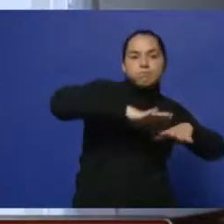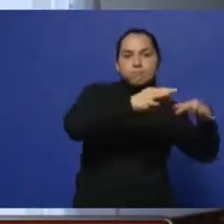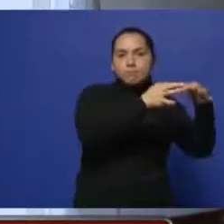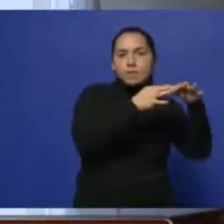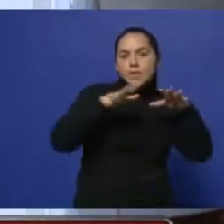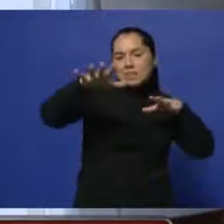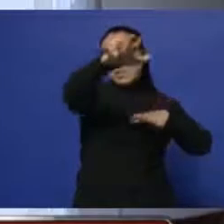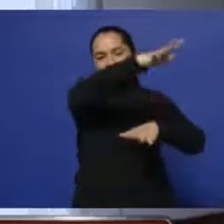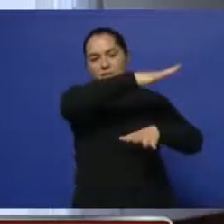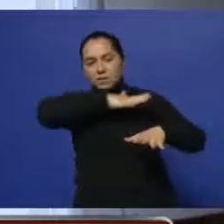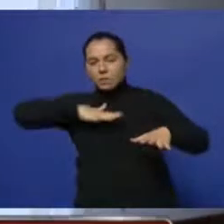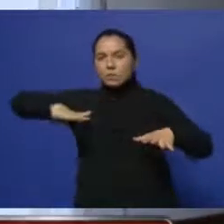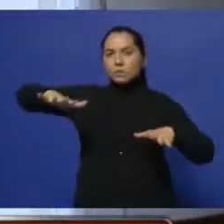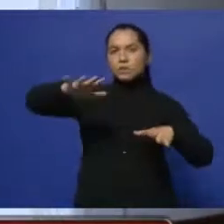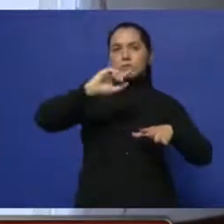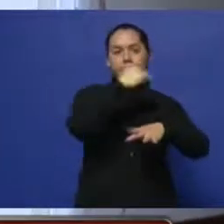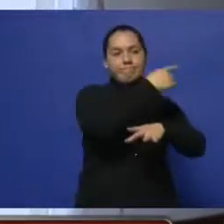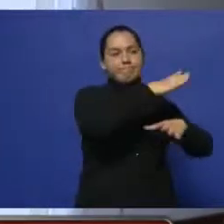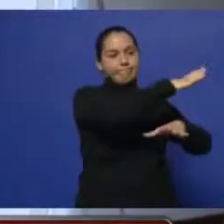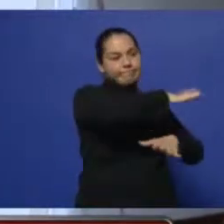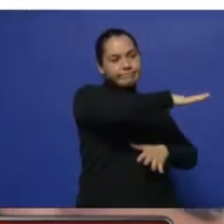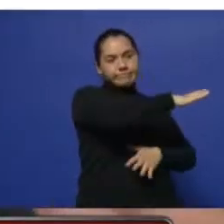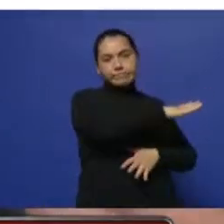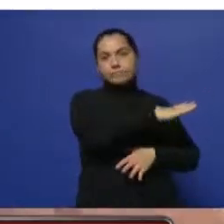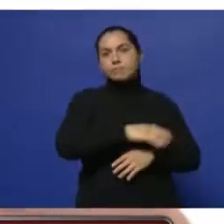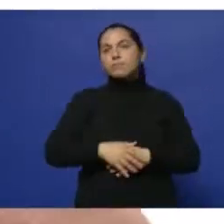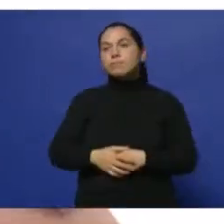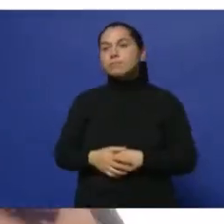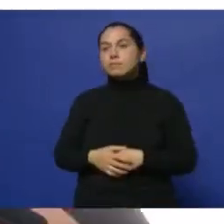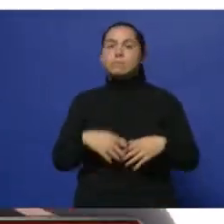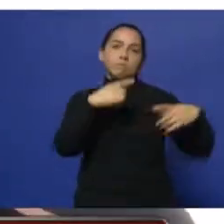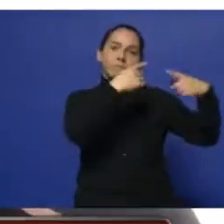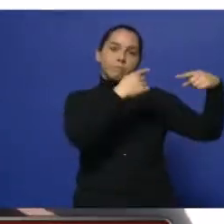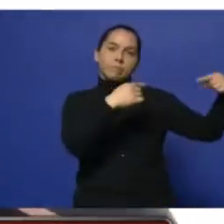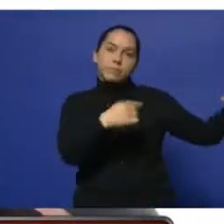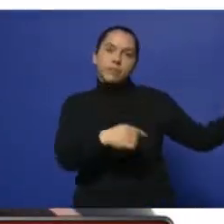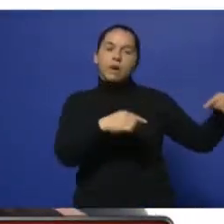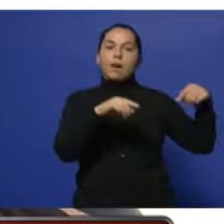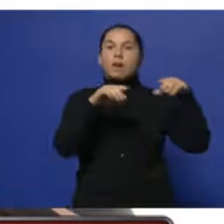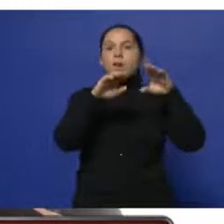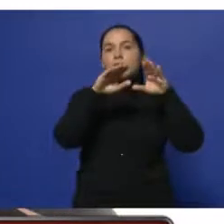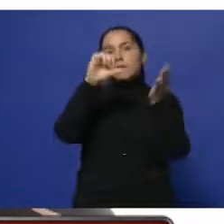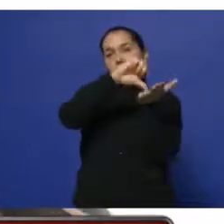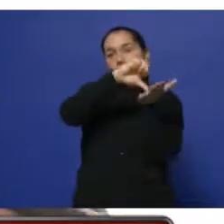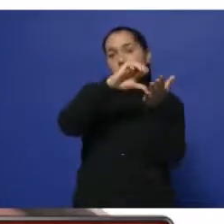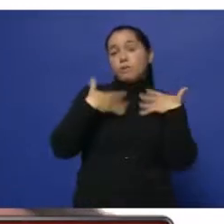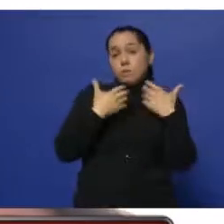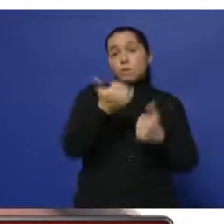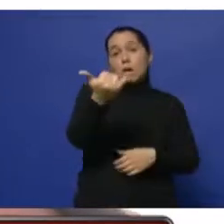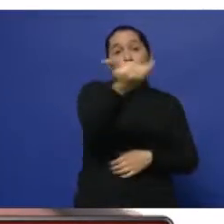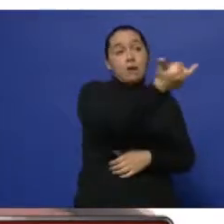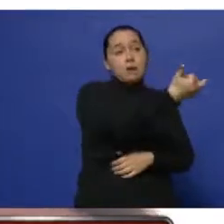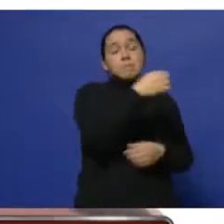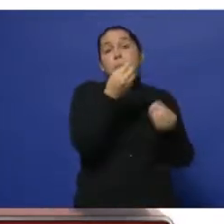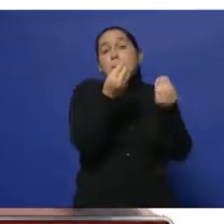a un sector del Nicolás Avellaneda también, que si bien tienen centros de salud, es un sector densamente